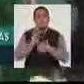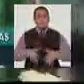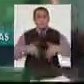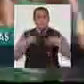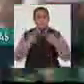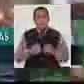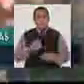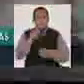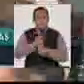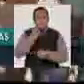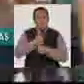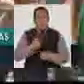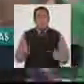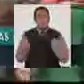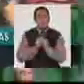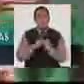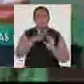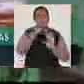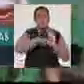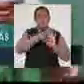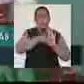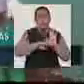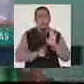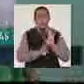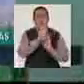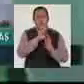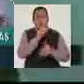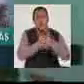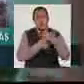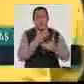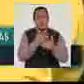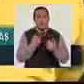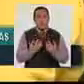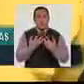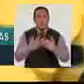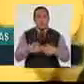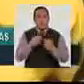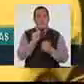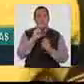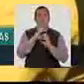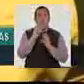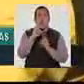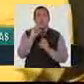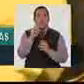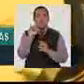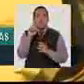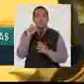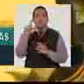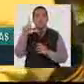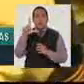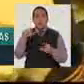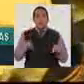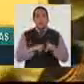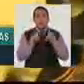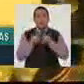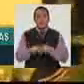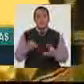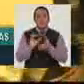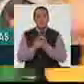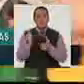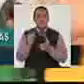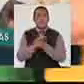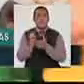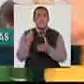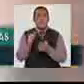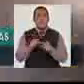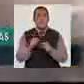de articulación entre programas desarrollados por Agro Rural del Ministerio de Agricultura y Chacha Emprendedora del